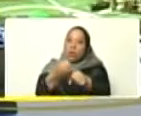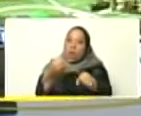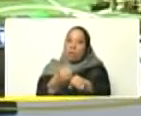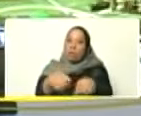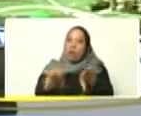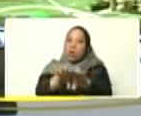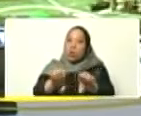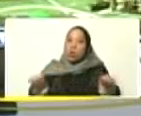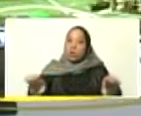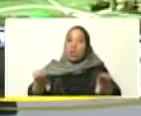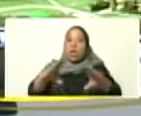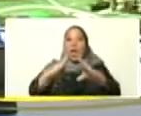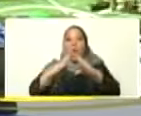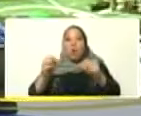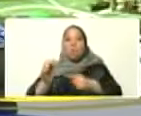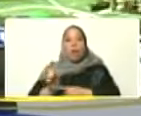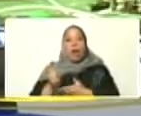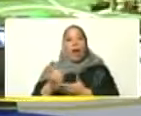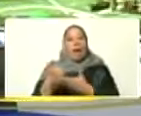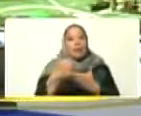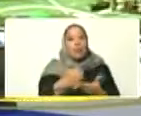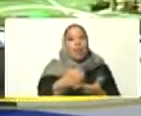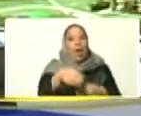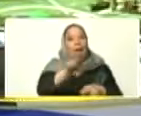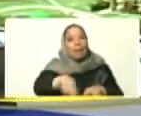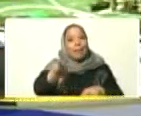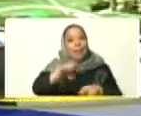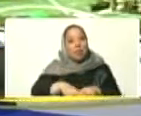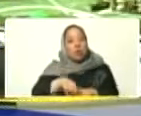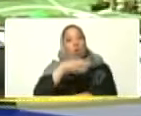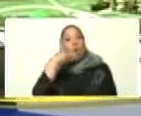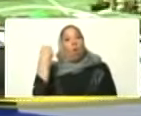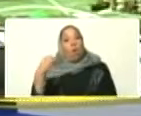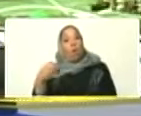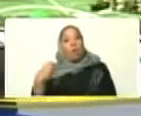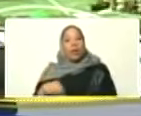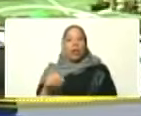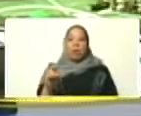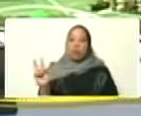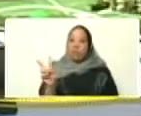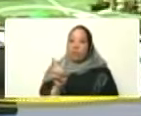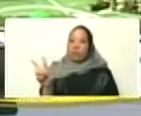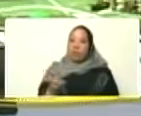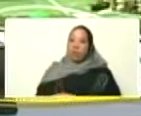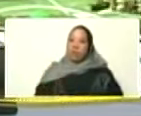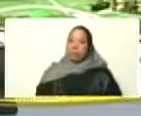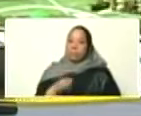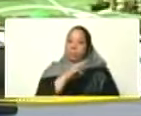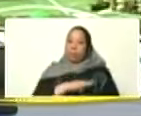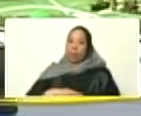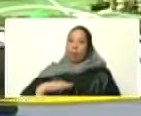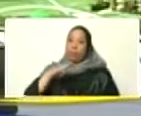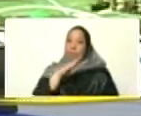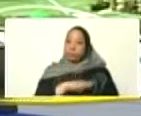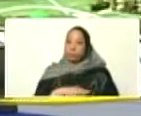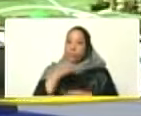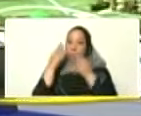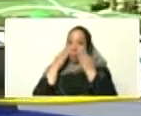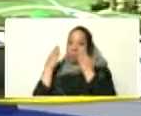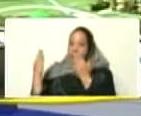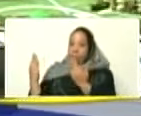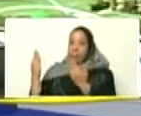los niños, niñas y jóvenes de Venezuela, yo quisiera que la ministra Yelixe Santaella, la